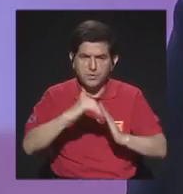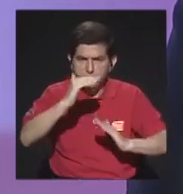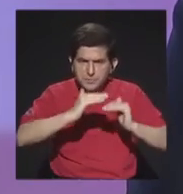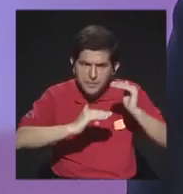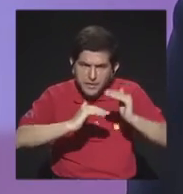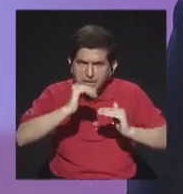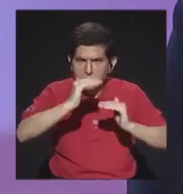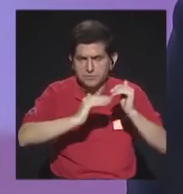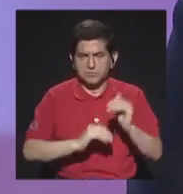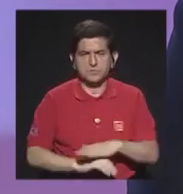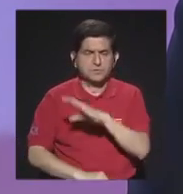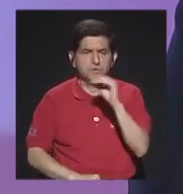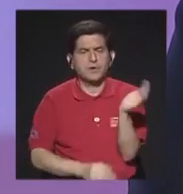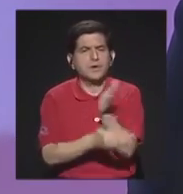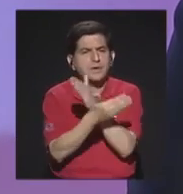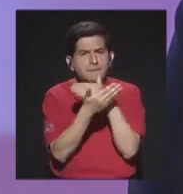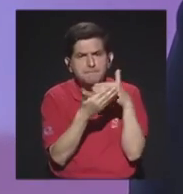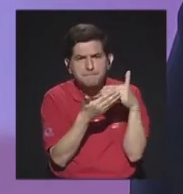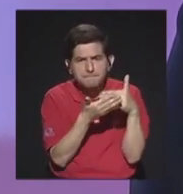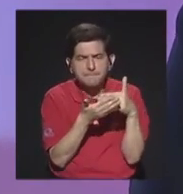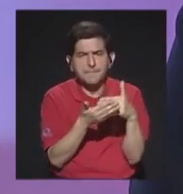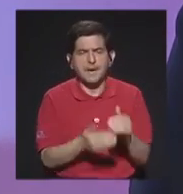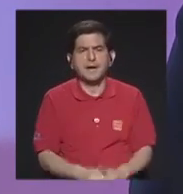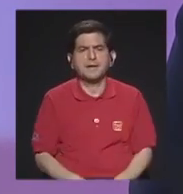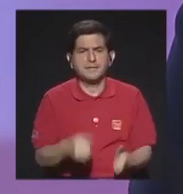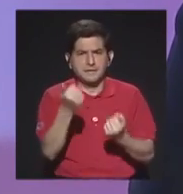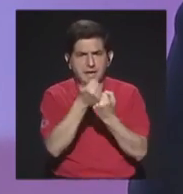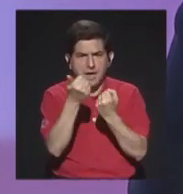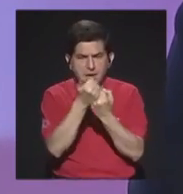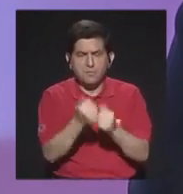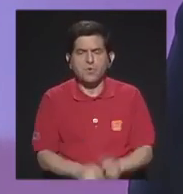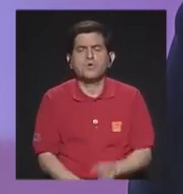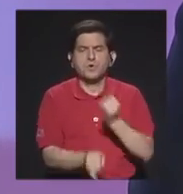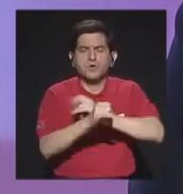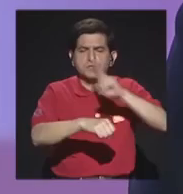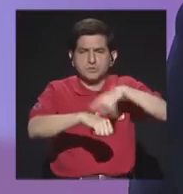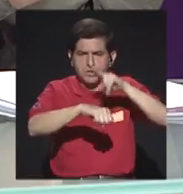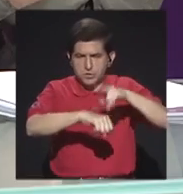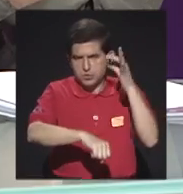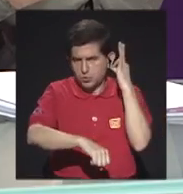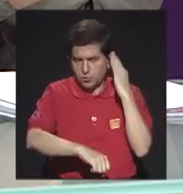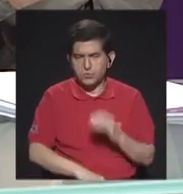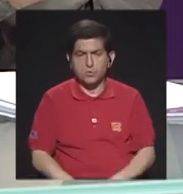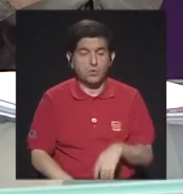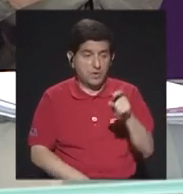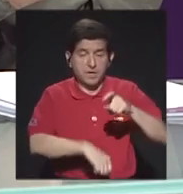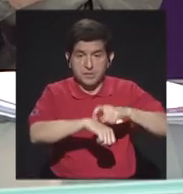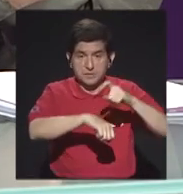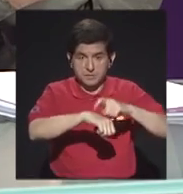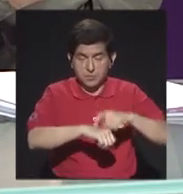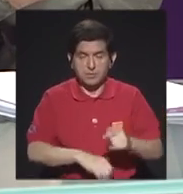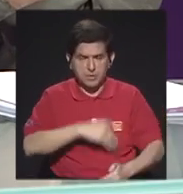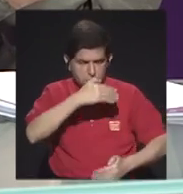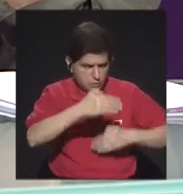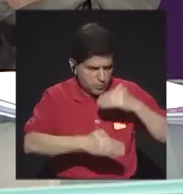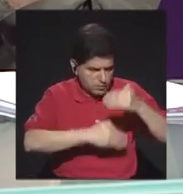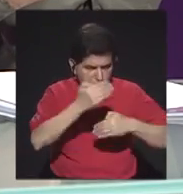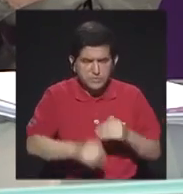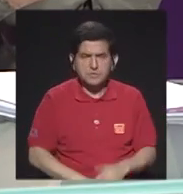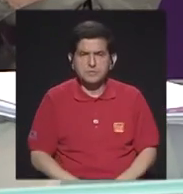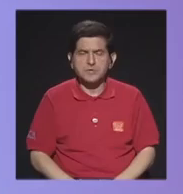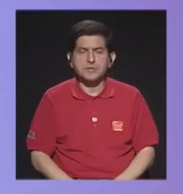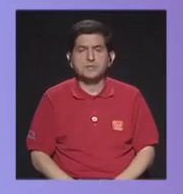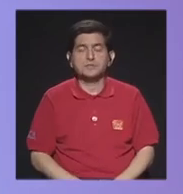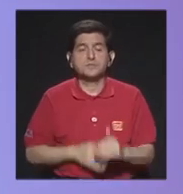construcción y también fuimos apoyados por el INAM. En ese momento se construyó y encabezando